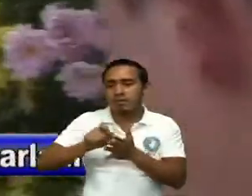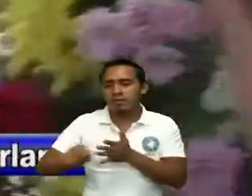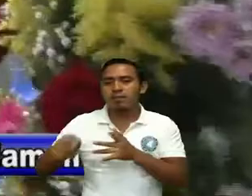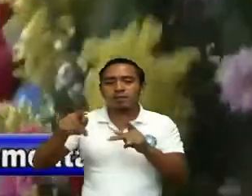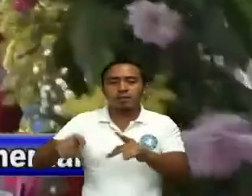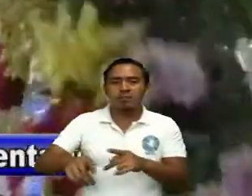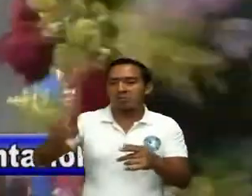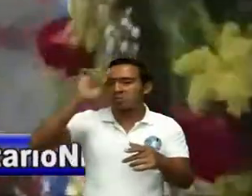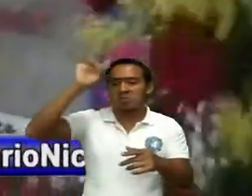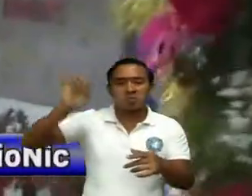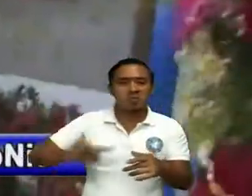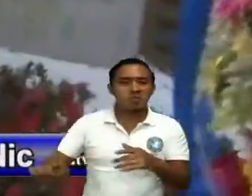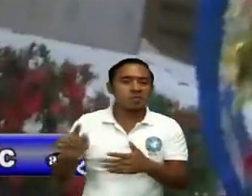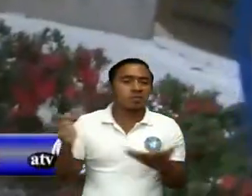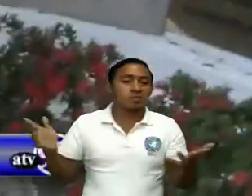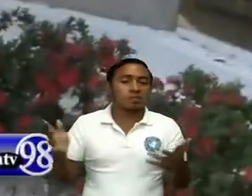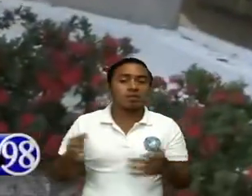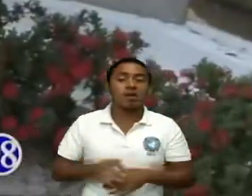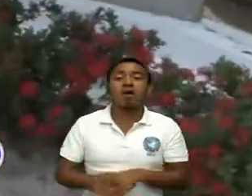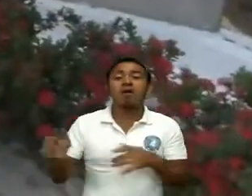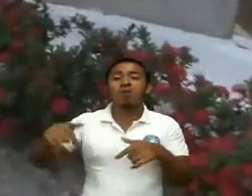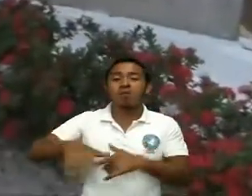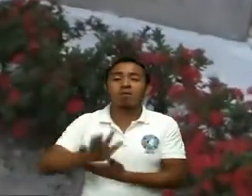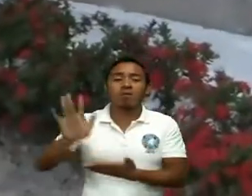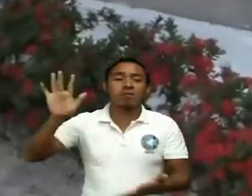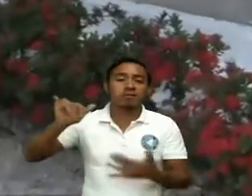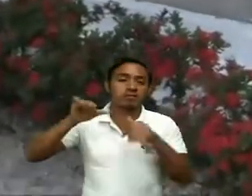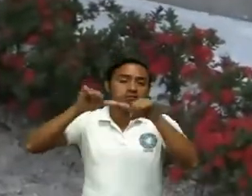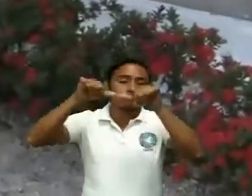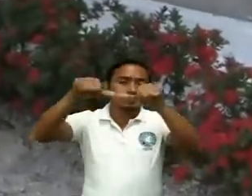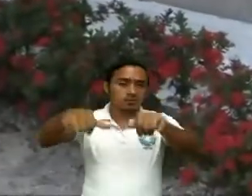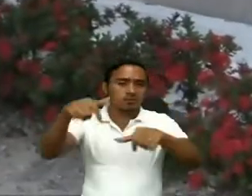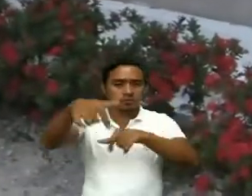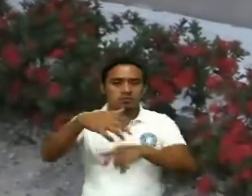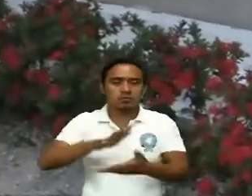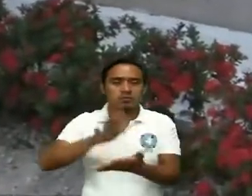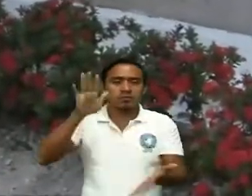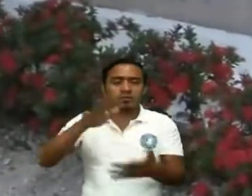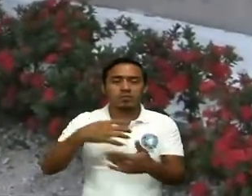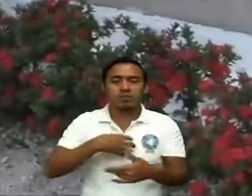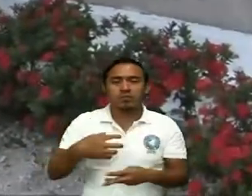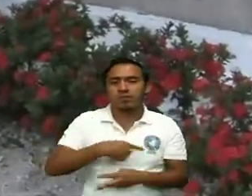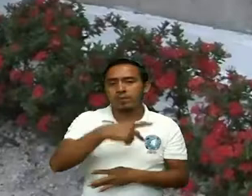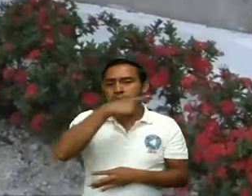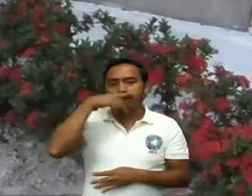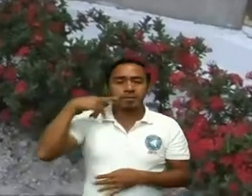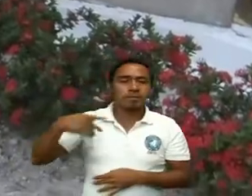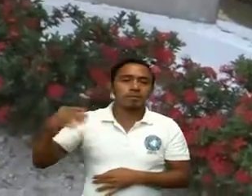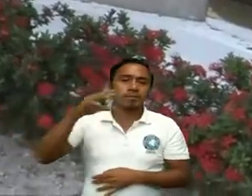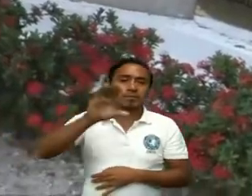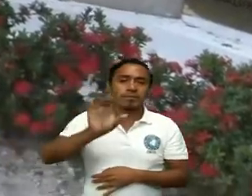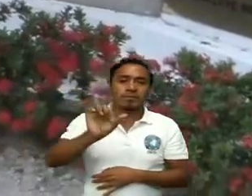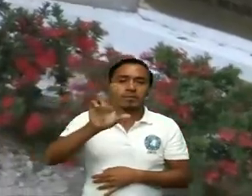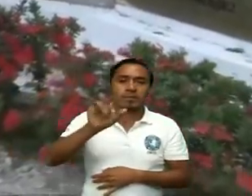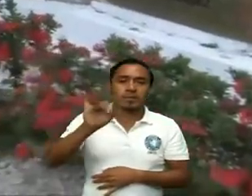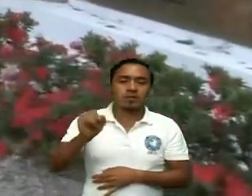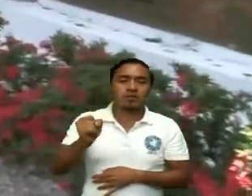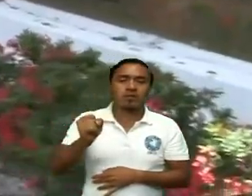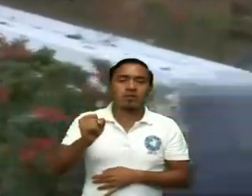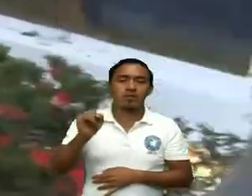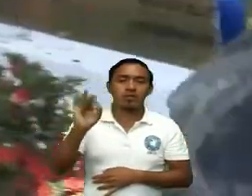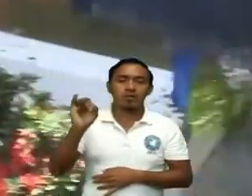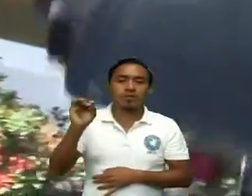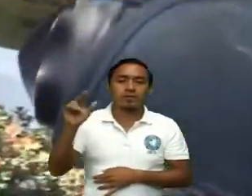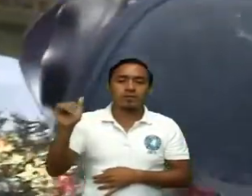y letrados. Hoy ese compromiso sigue vigente, pues es un mandato del padre de la Revolución Sandinista, el